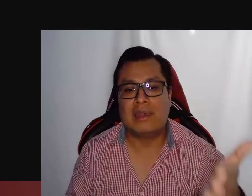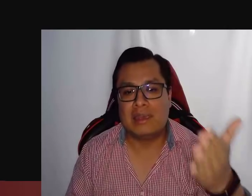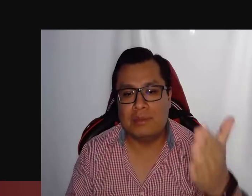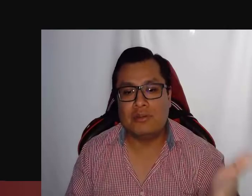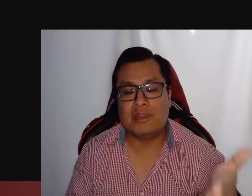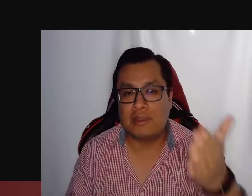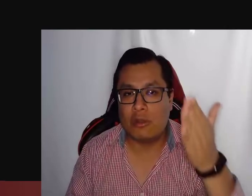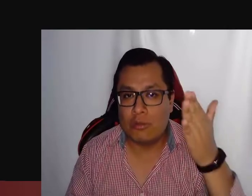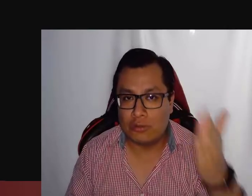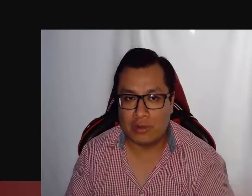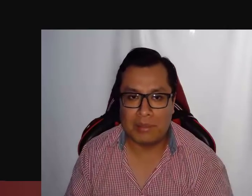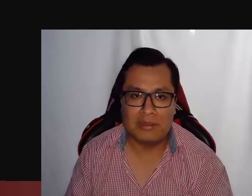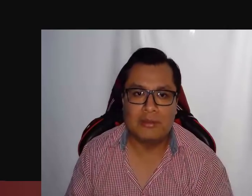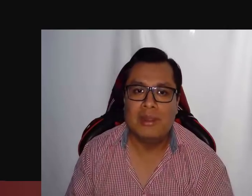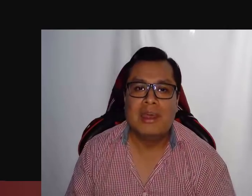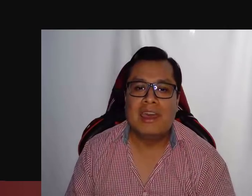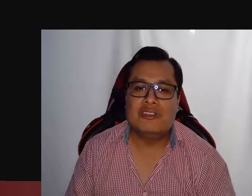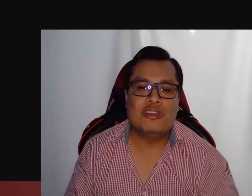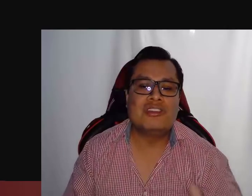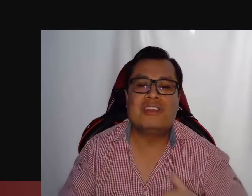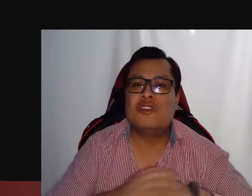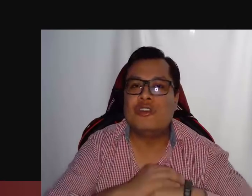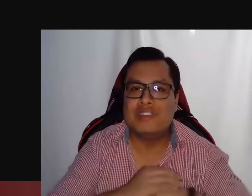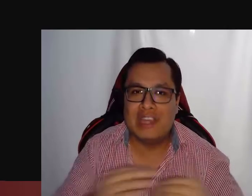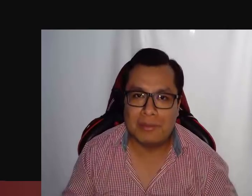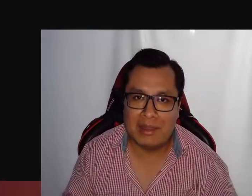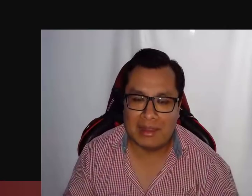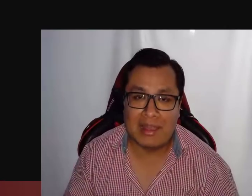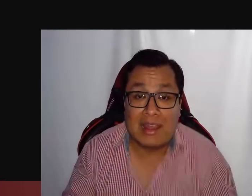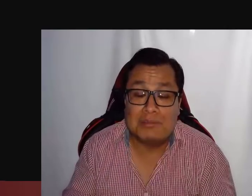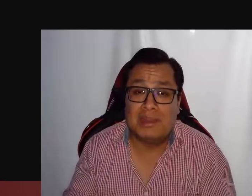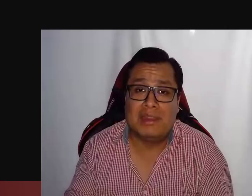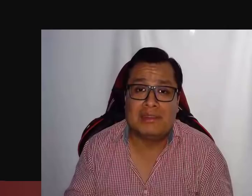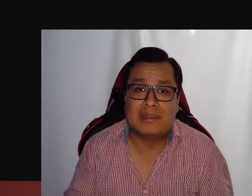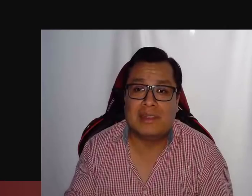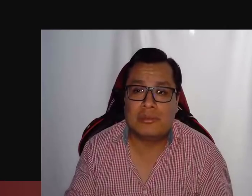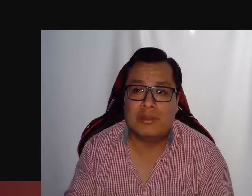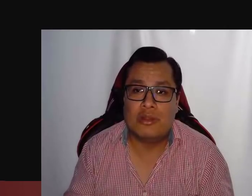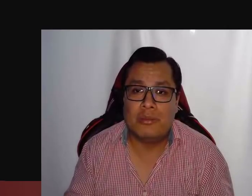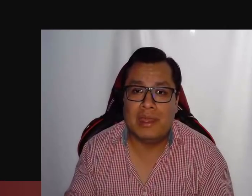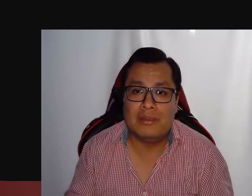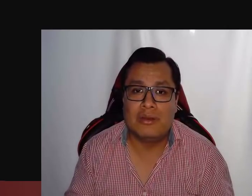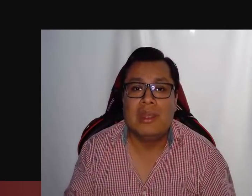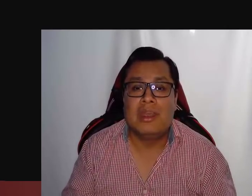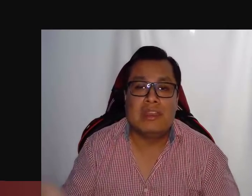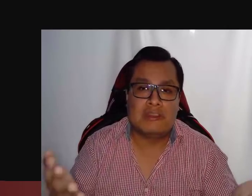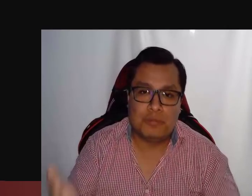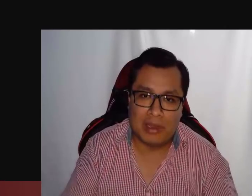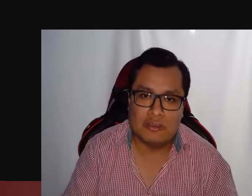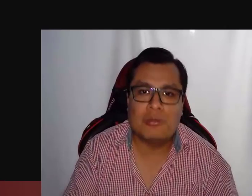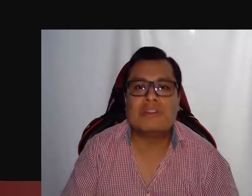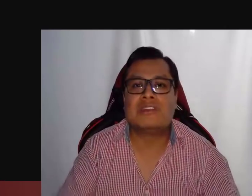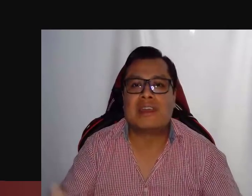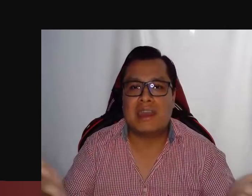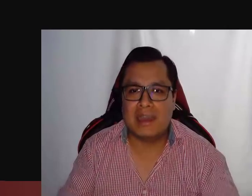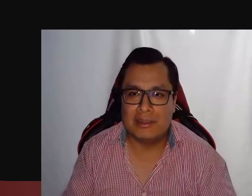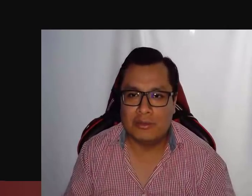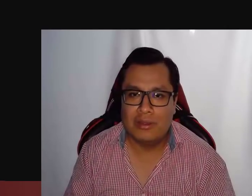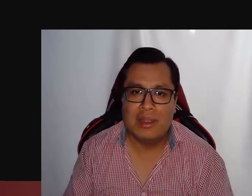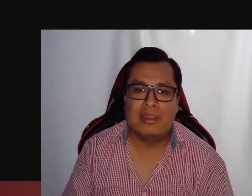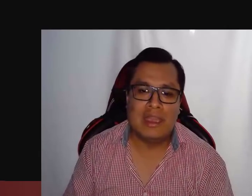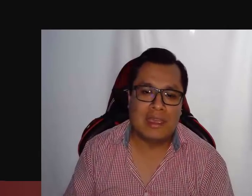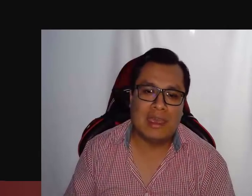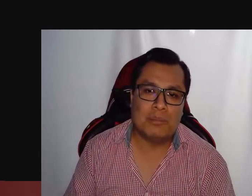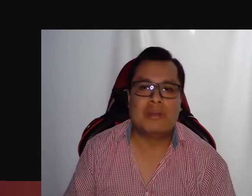y seguimos haciendo amontonamiento, entonces no sirve de nada las medidas que está tomando el gobierno. Y después nos vamos a estar